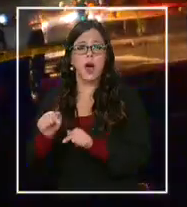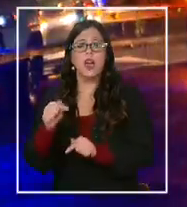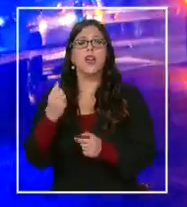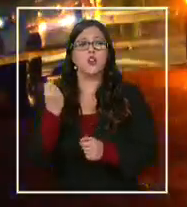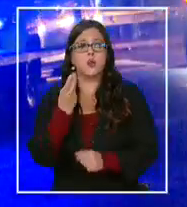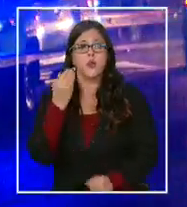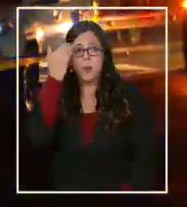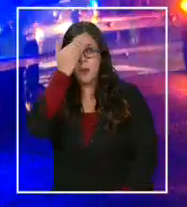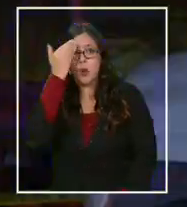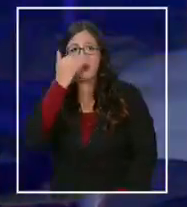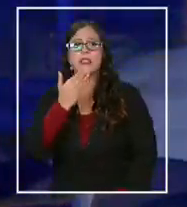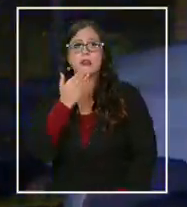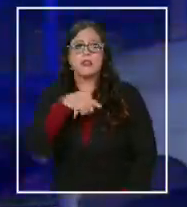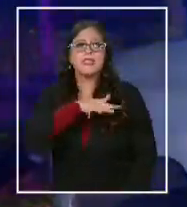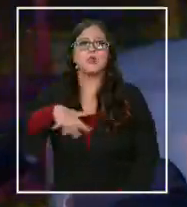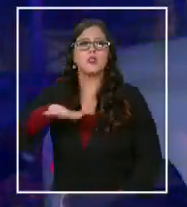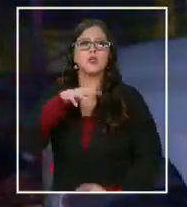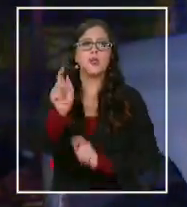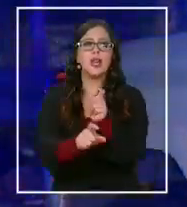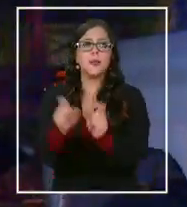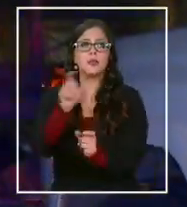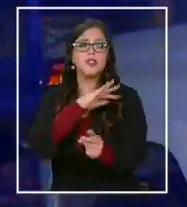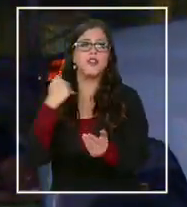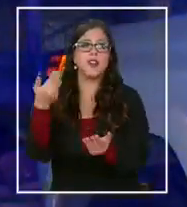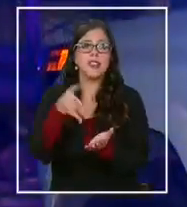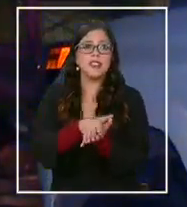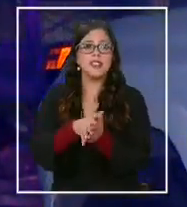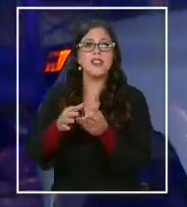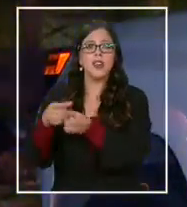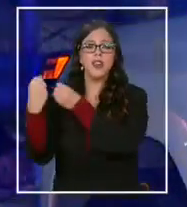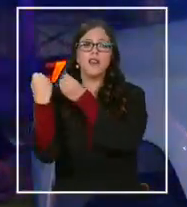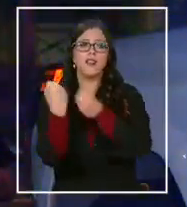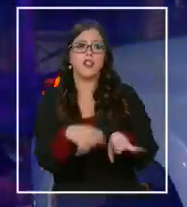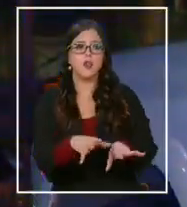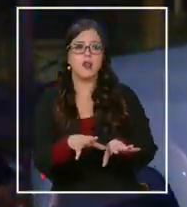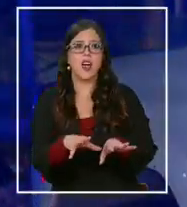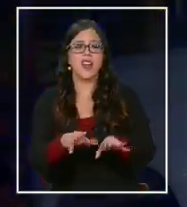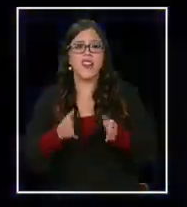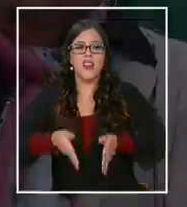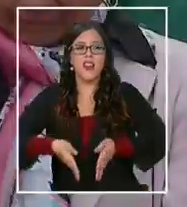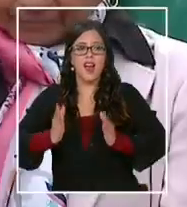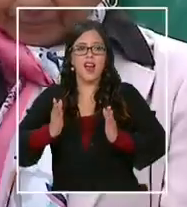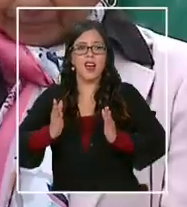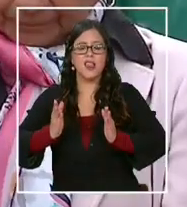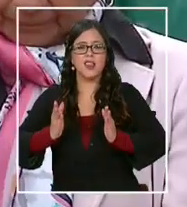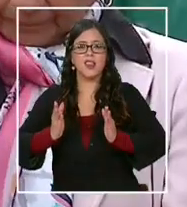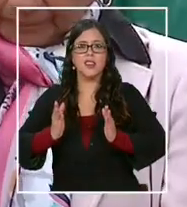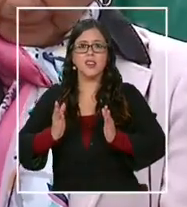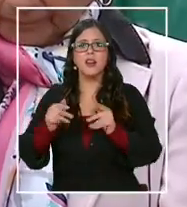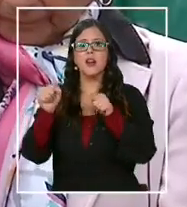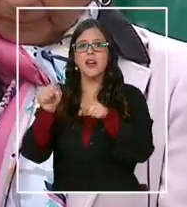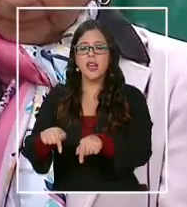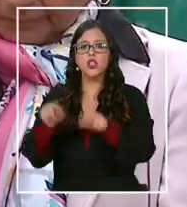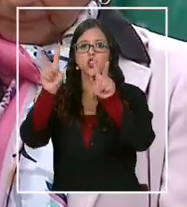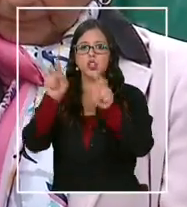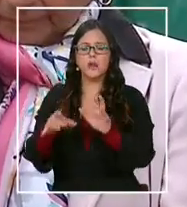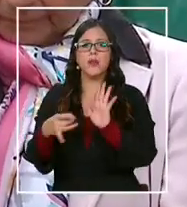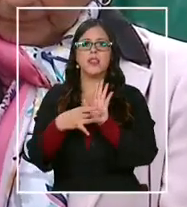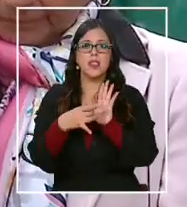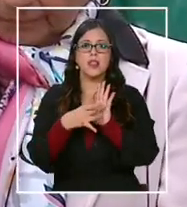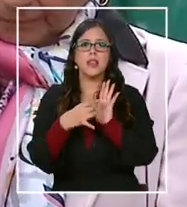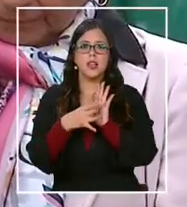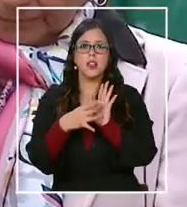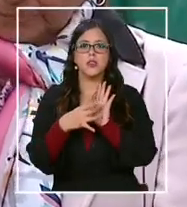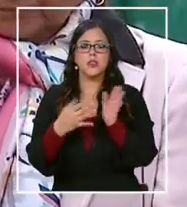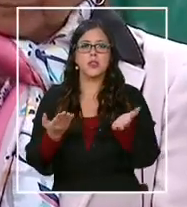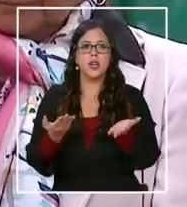preocupa, como también el hecho de que las personas asesinadas fueron abandonadas en plena vía pública. Son un tipo de delitos que